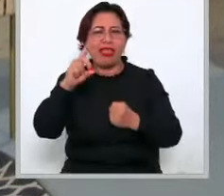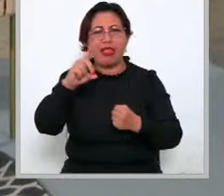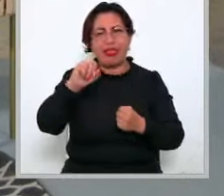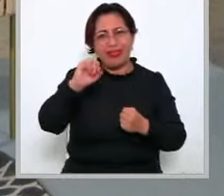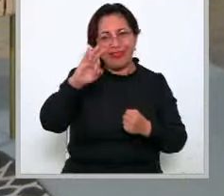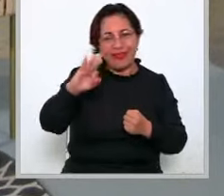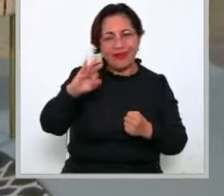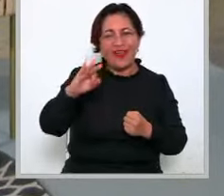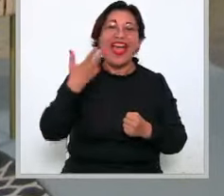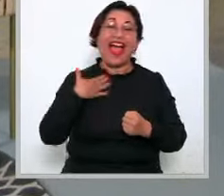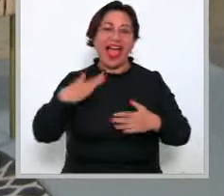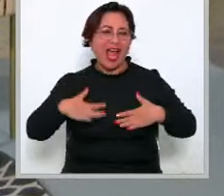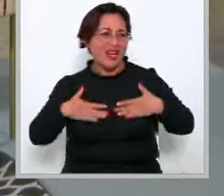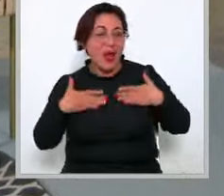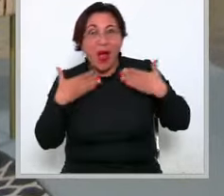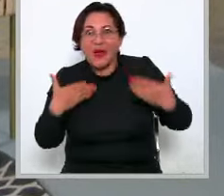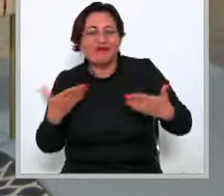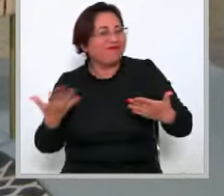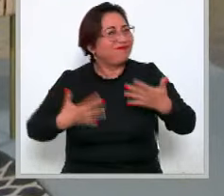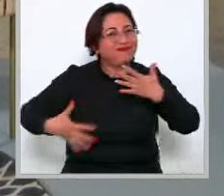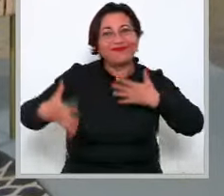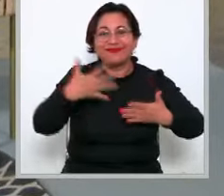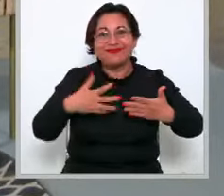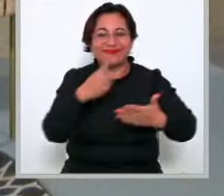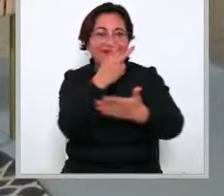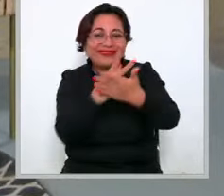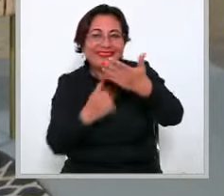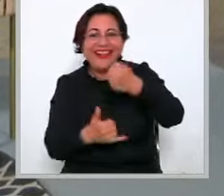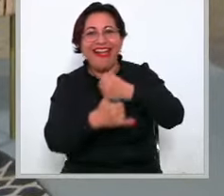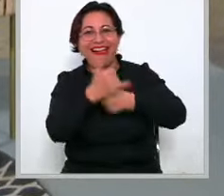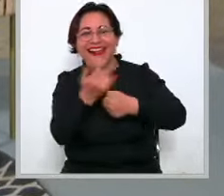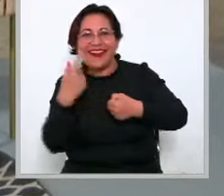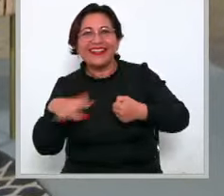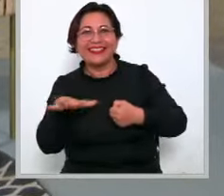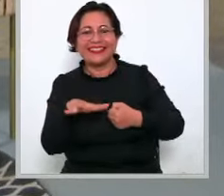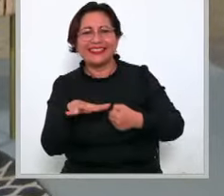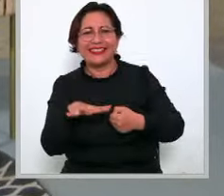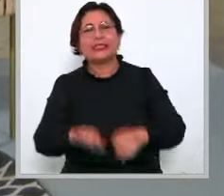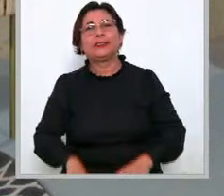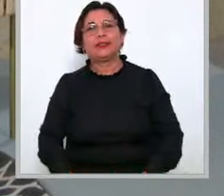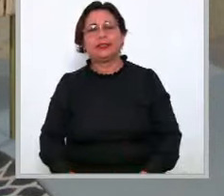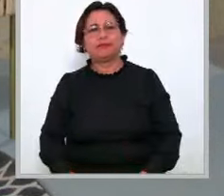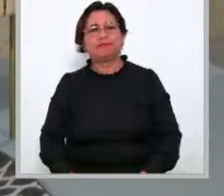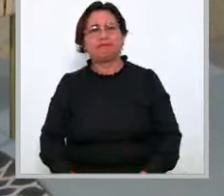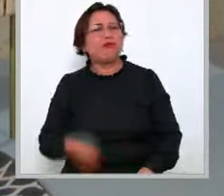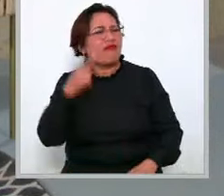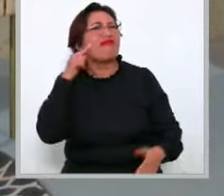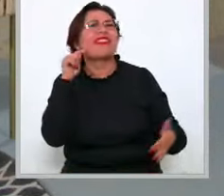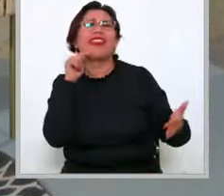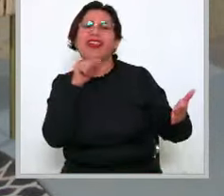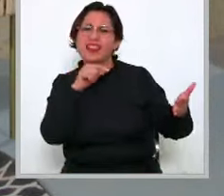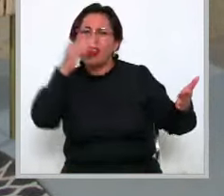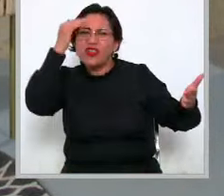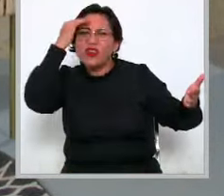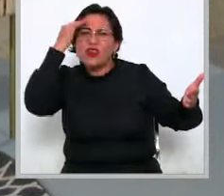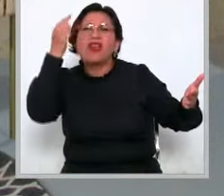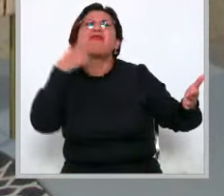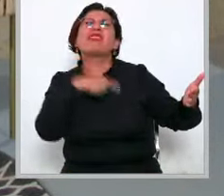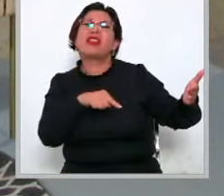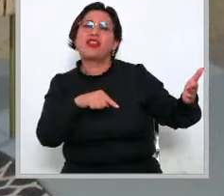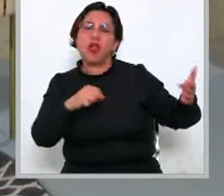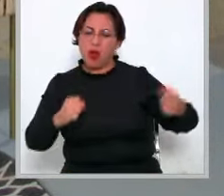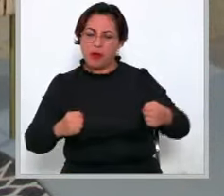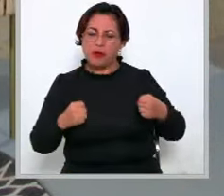bastante emocionados de conocer más sobre lo que involucra este proyecto? Oye, ¿tú has escuchado hablar, Sofi, sobre quiénes son los impulsores de los